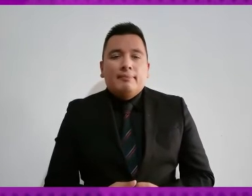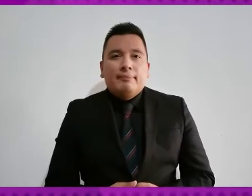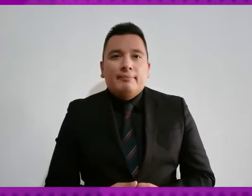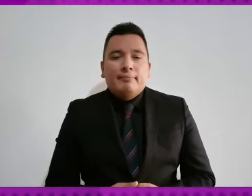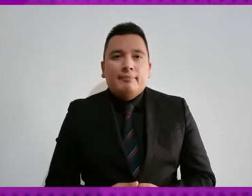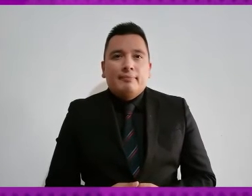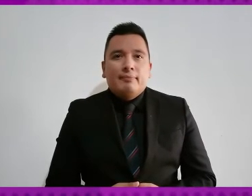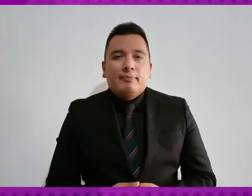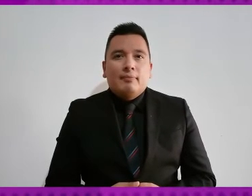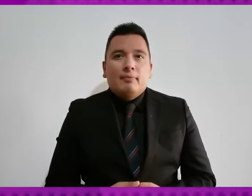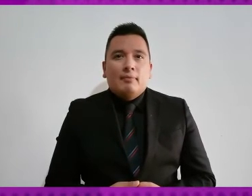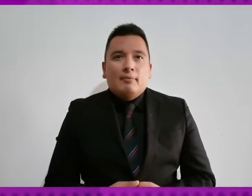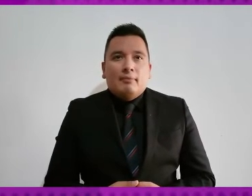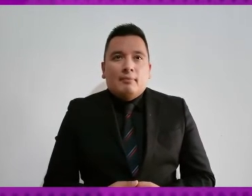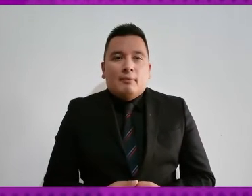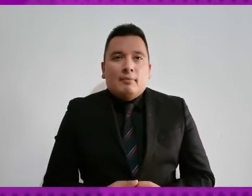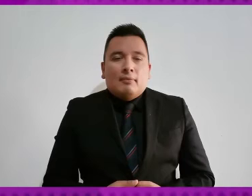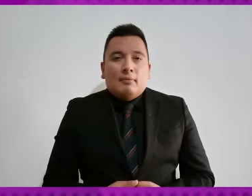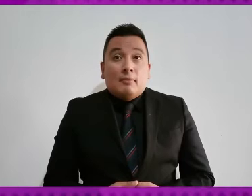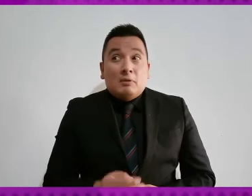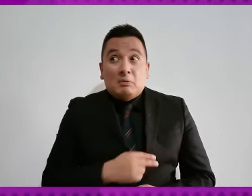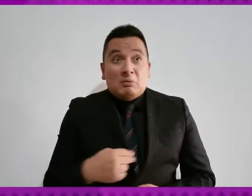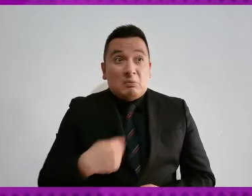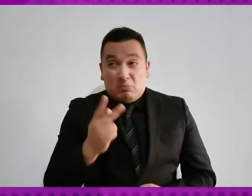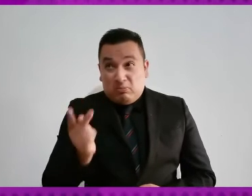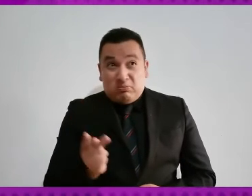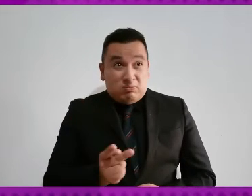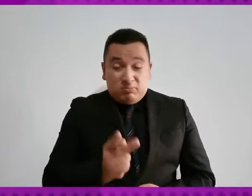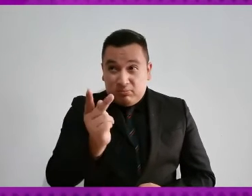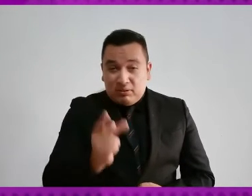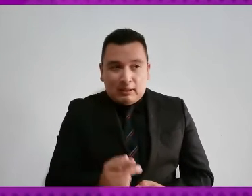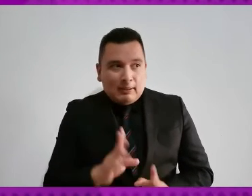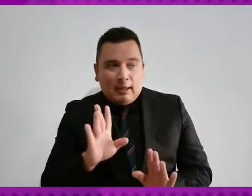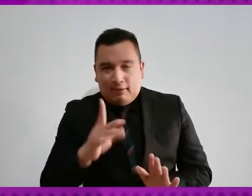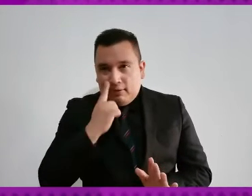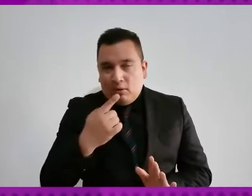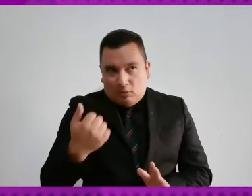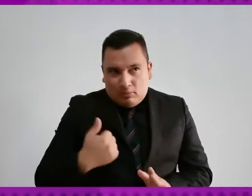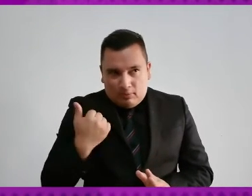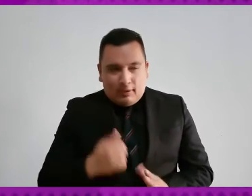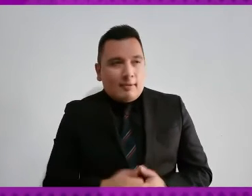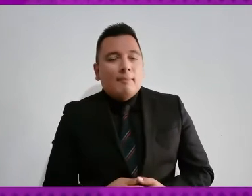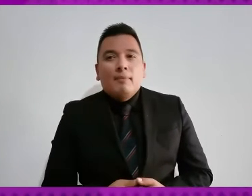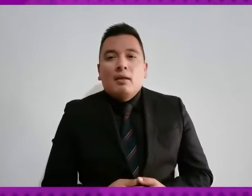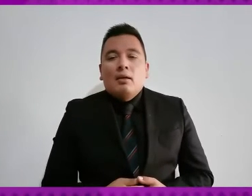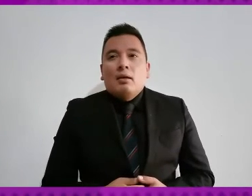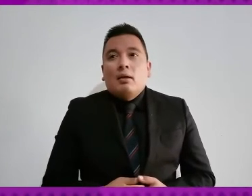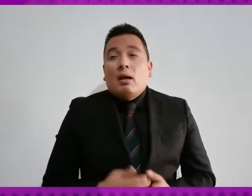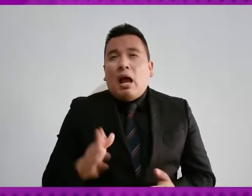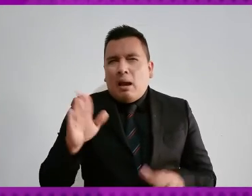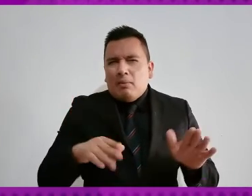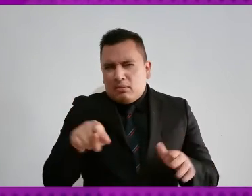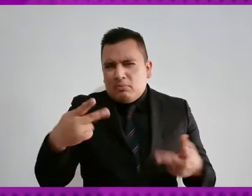los ciudadanos sobre una pregunta, que por cierto aprovecho el comentario que haces, que la ciudadanía